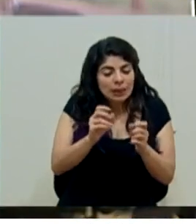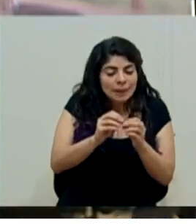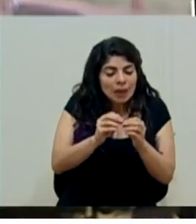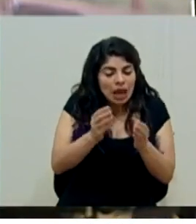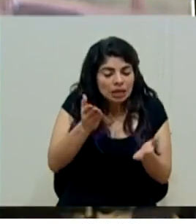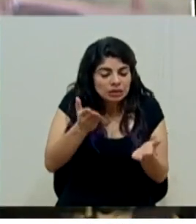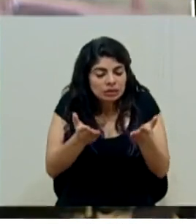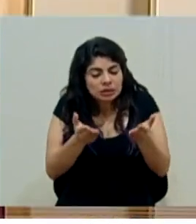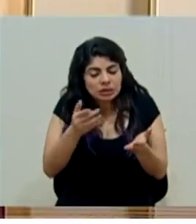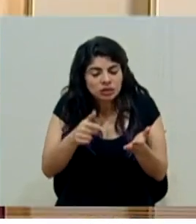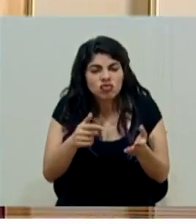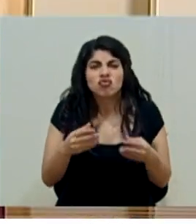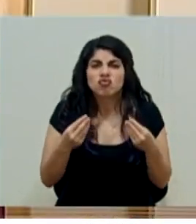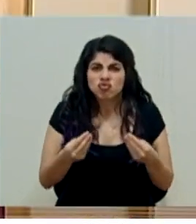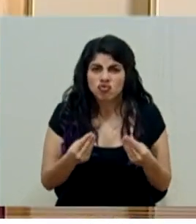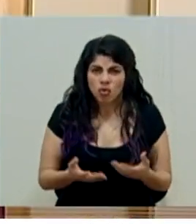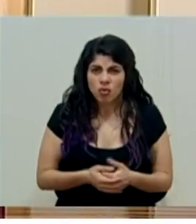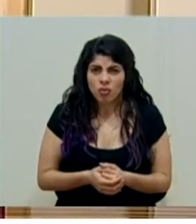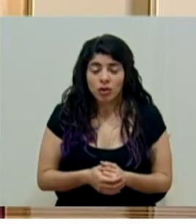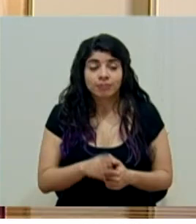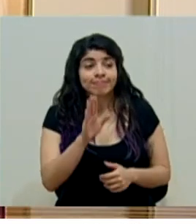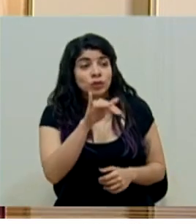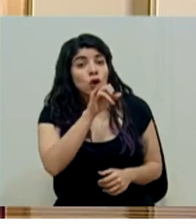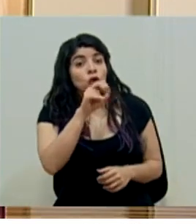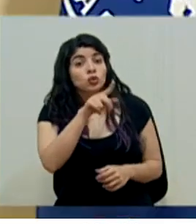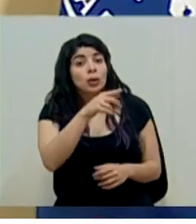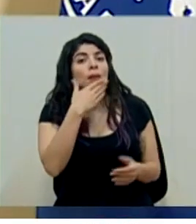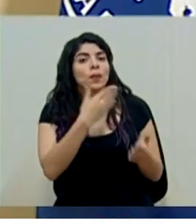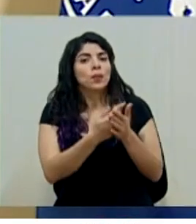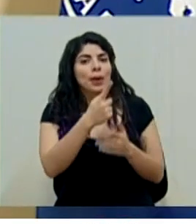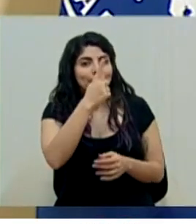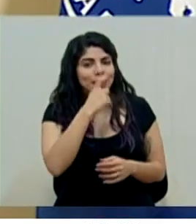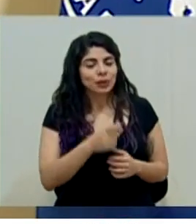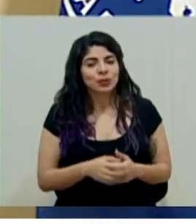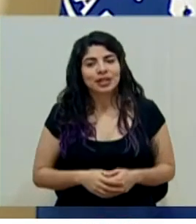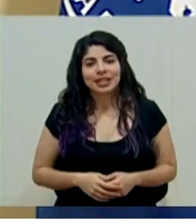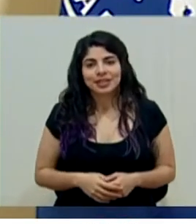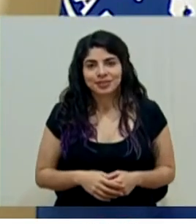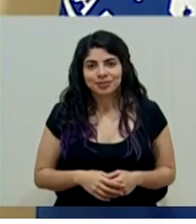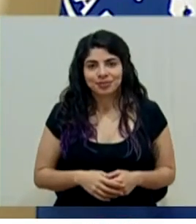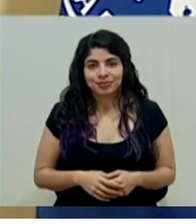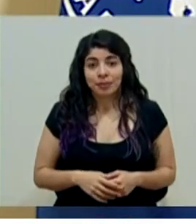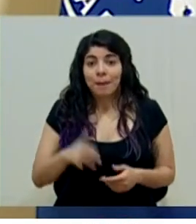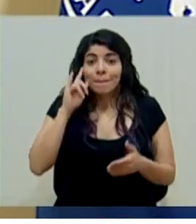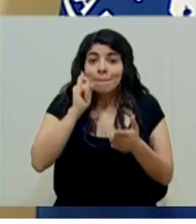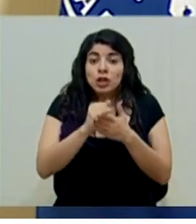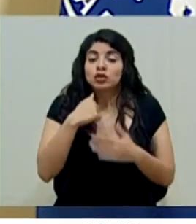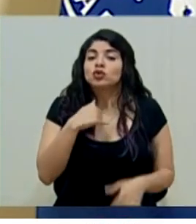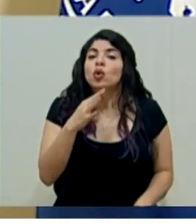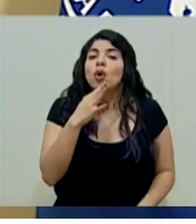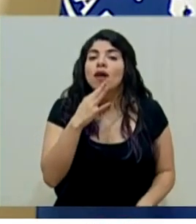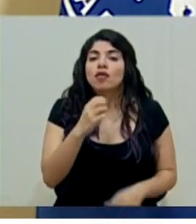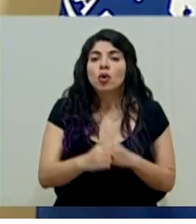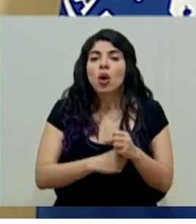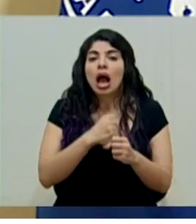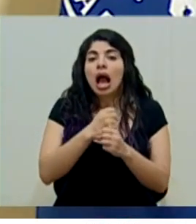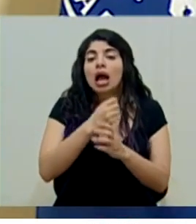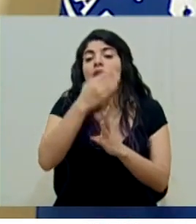lado. José, esa es una muy buena pregunta. Por eso yo hablo del año